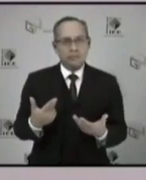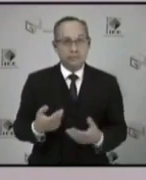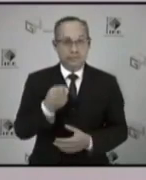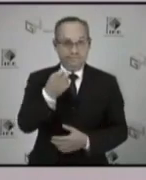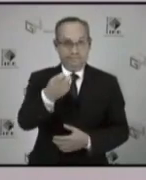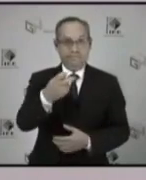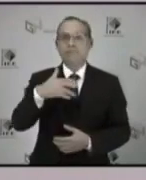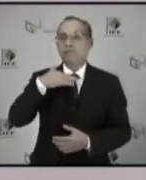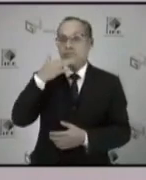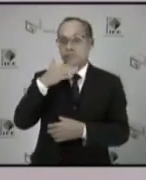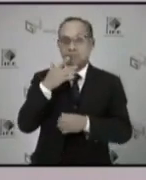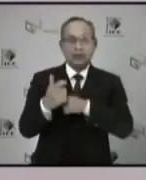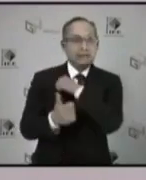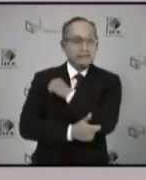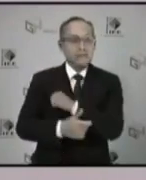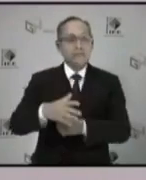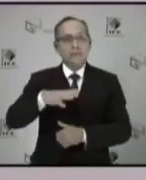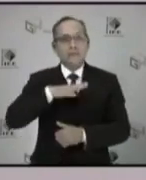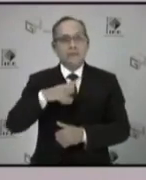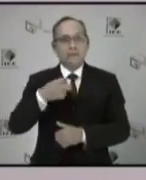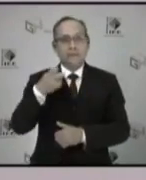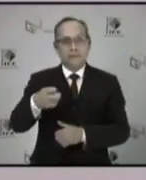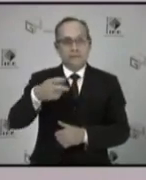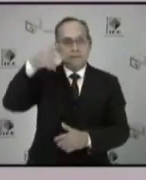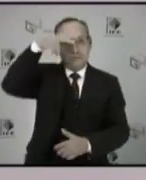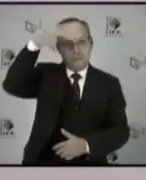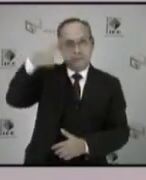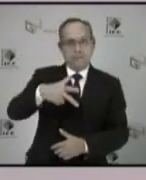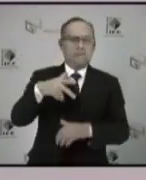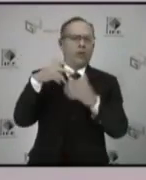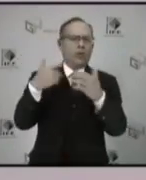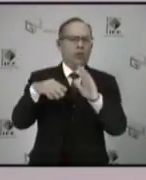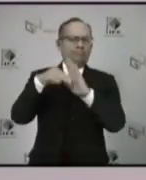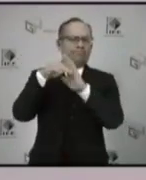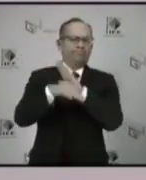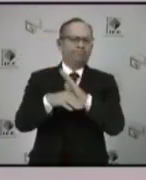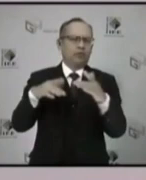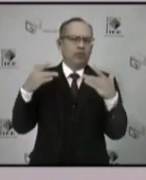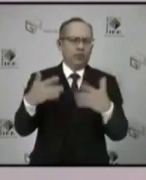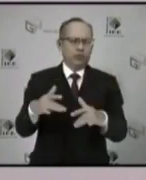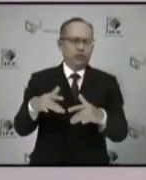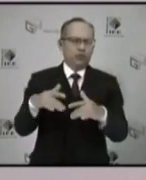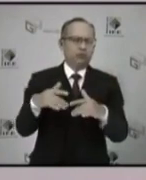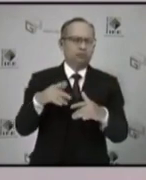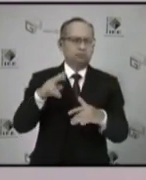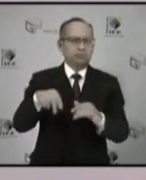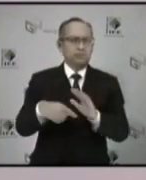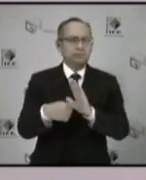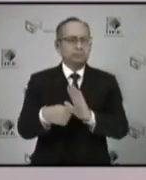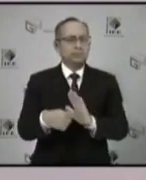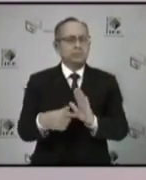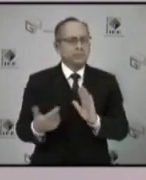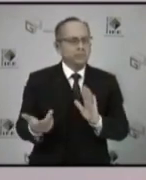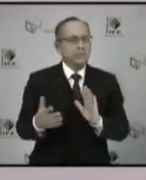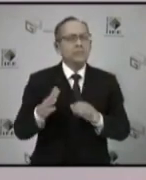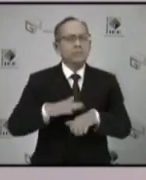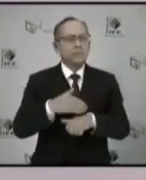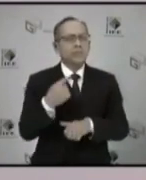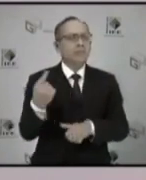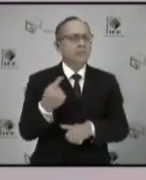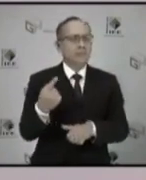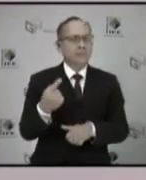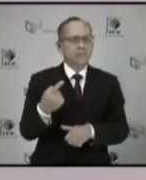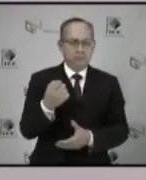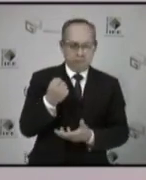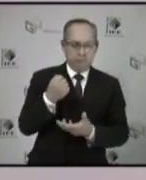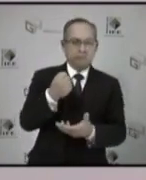corrupción lastima a Hidalgo en todos los sentidos, disminuye la disponibilidad de recursos,